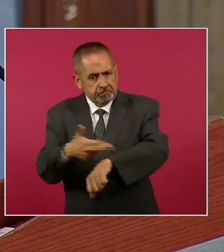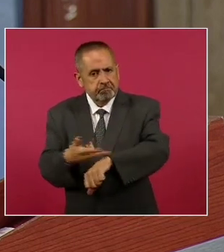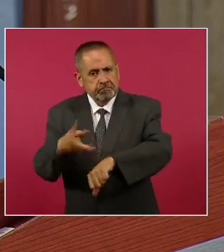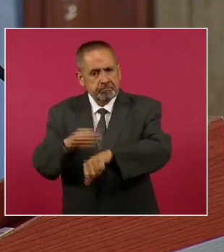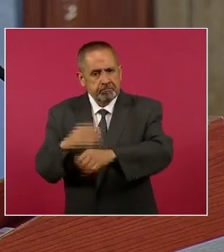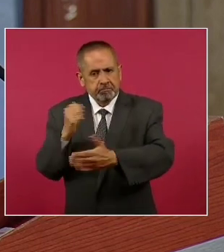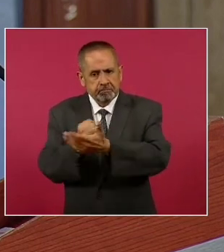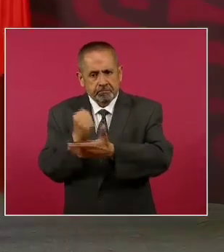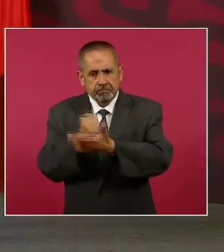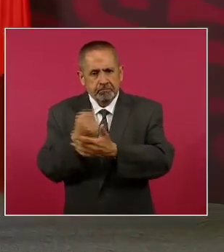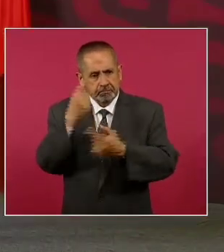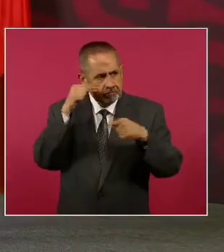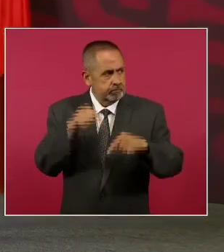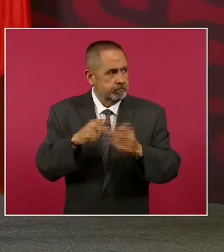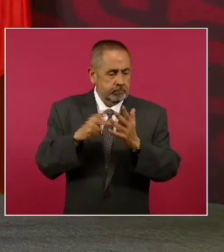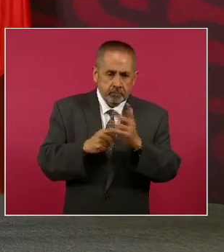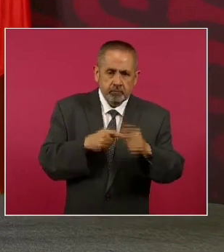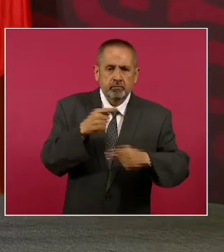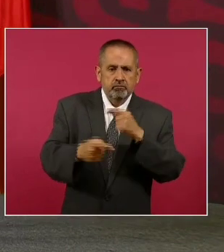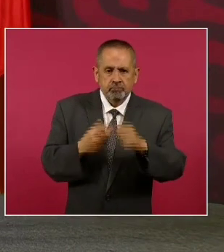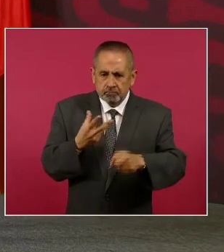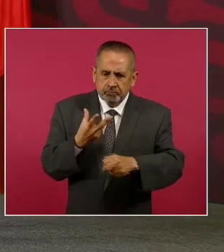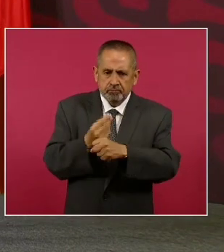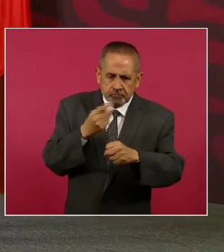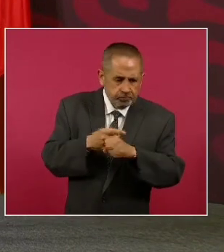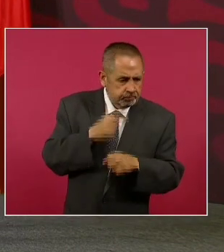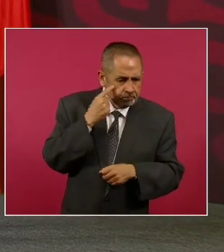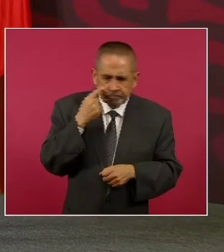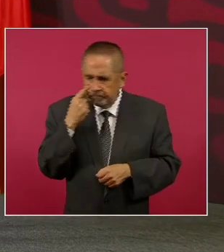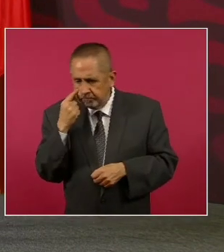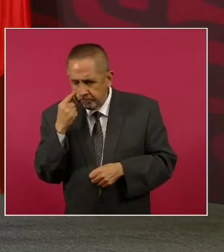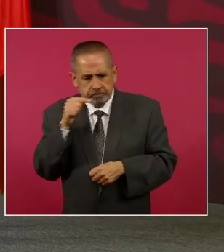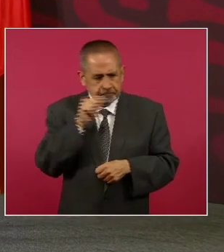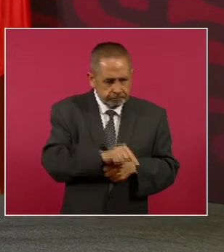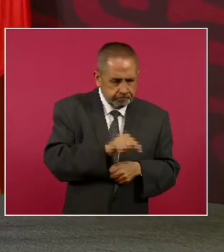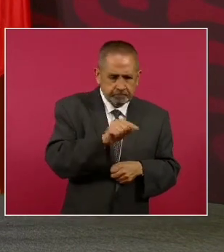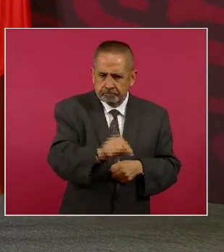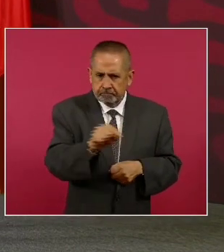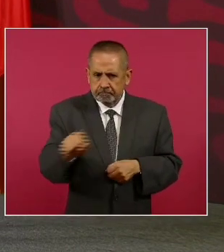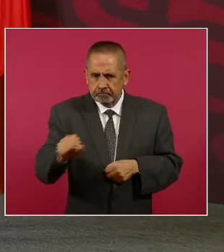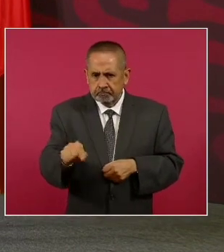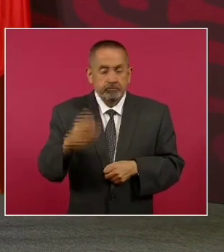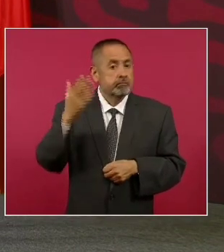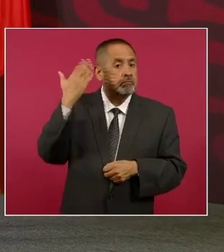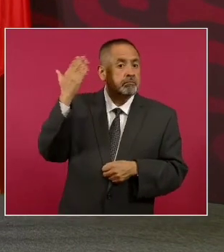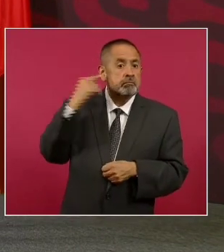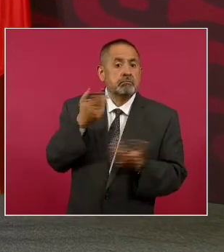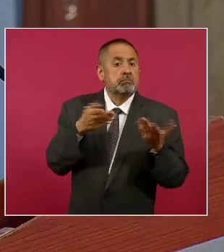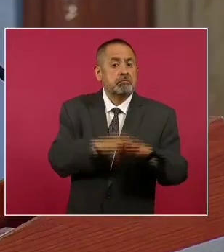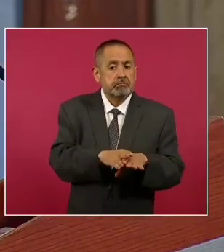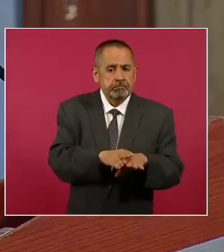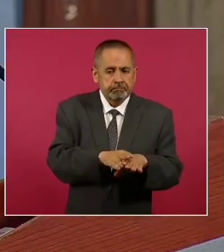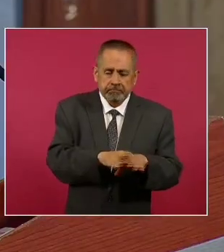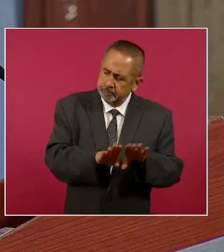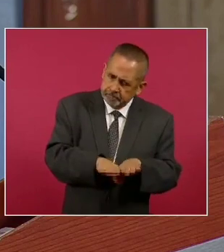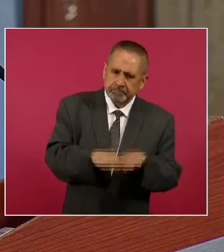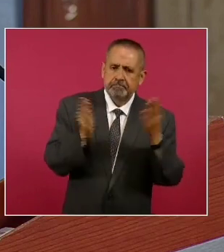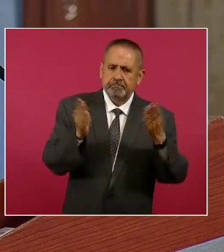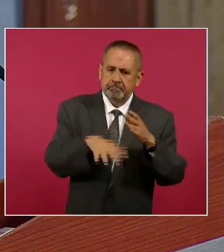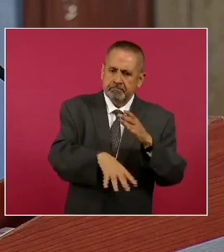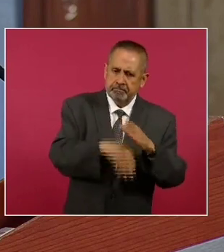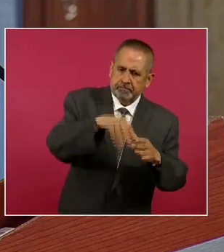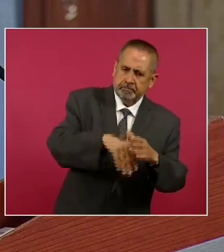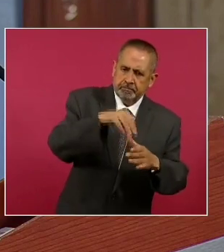administrativas para la rehabilitación, relocalización y funcionamiento de pozos que no se encontraban en operación. Esto quiere